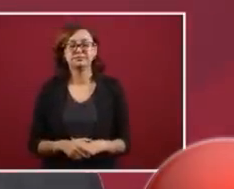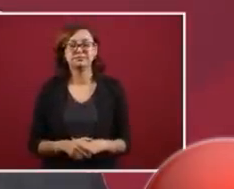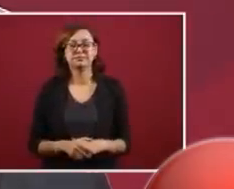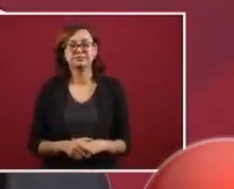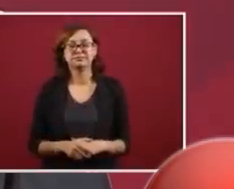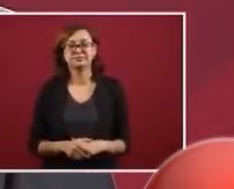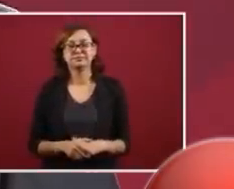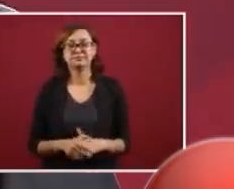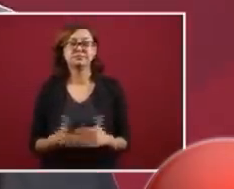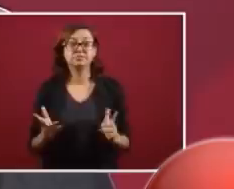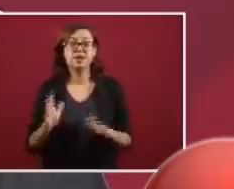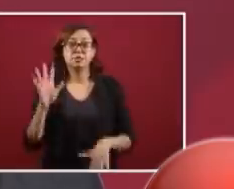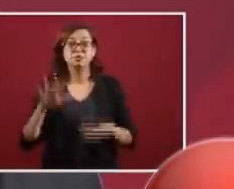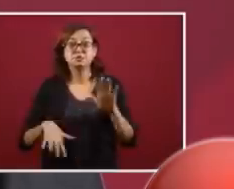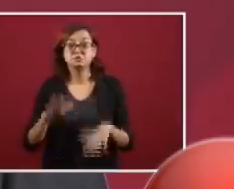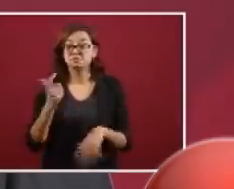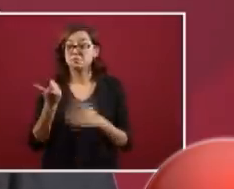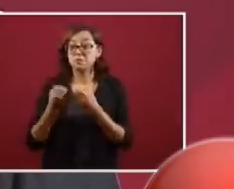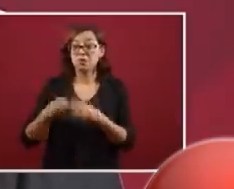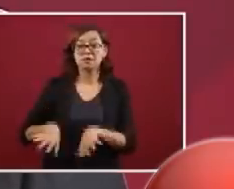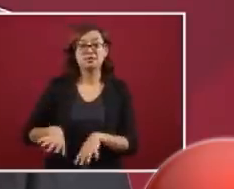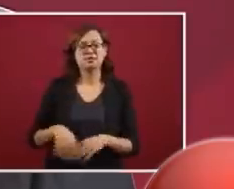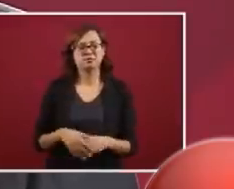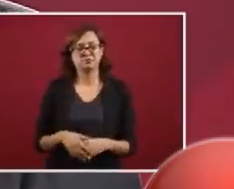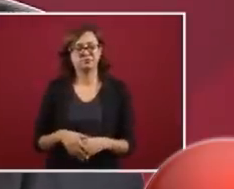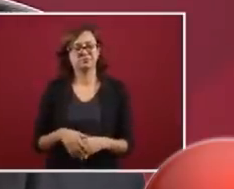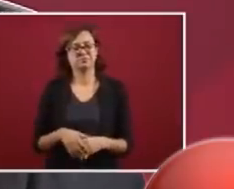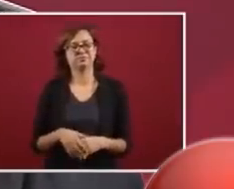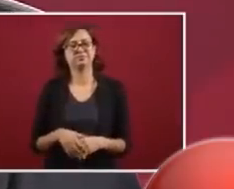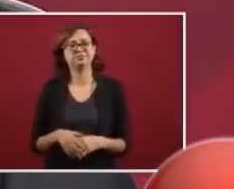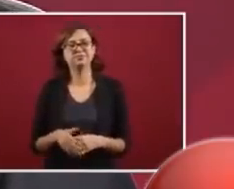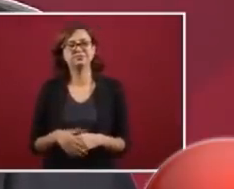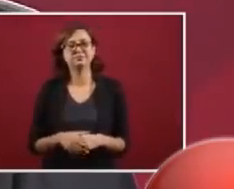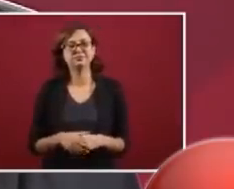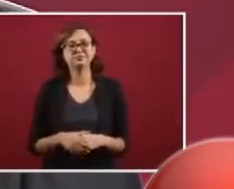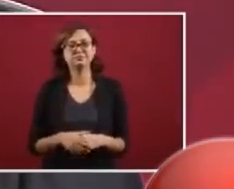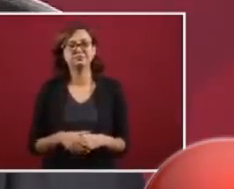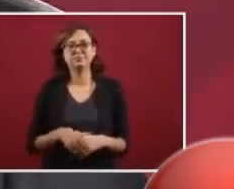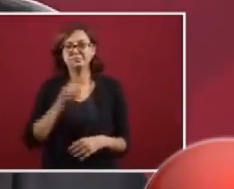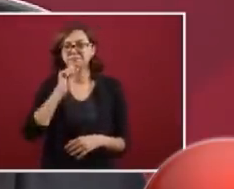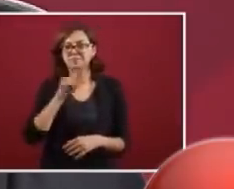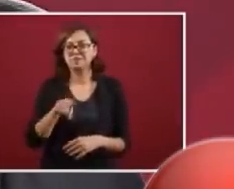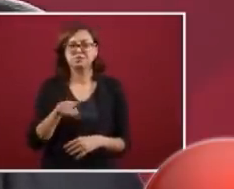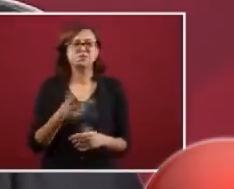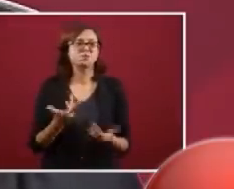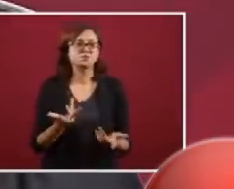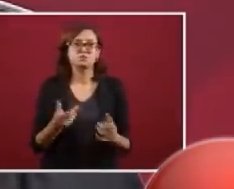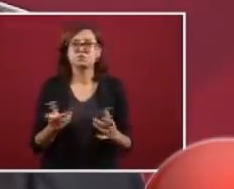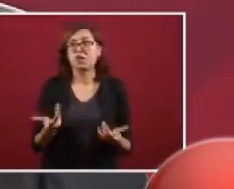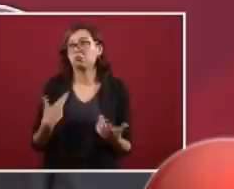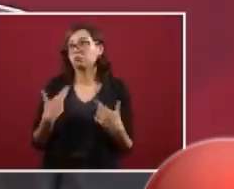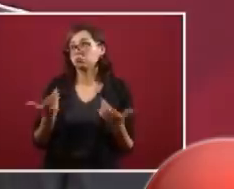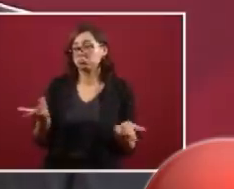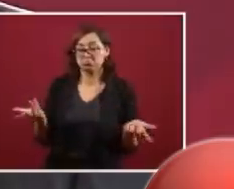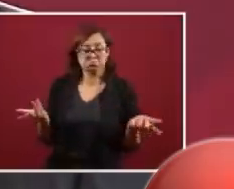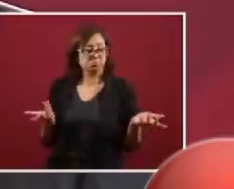y a veces hasta pérdidas. Y por lo mismo no se pagaba impuesto.